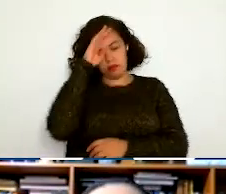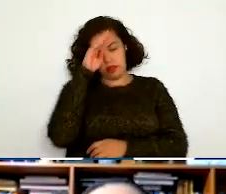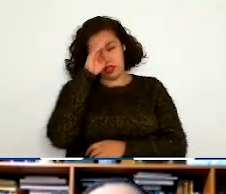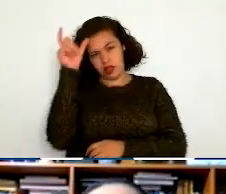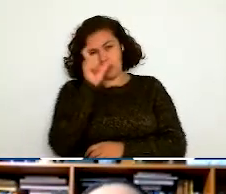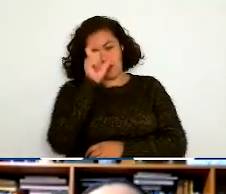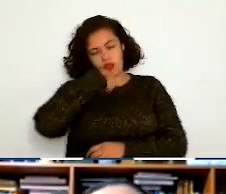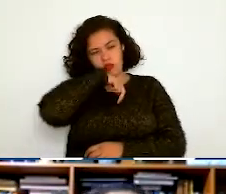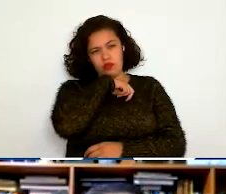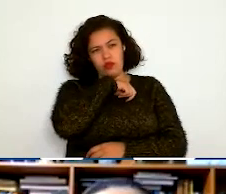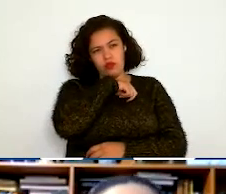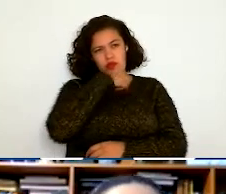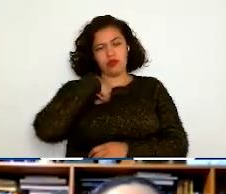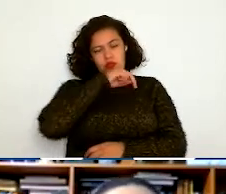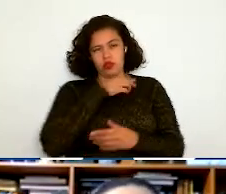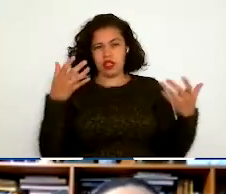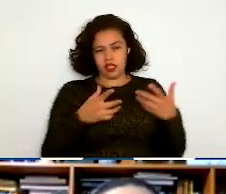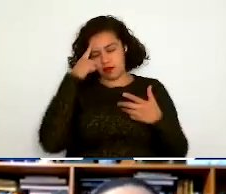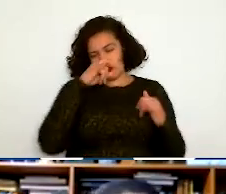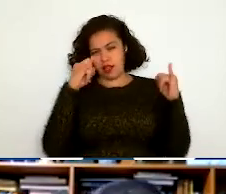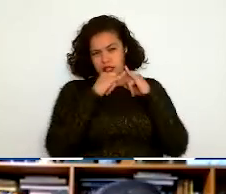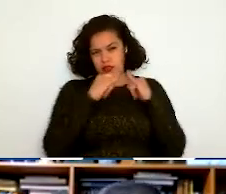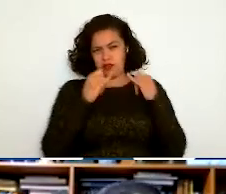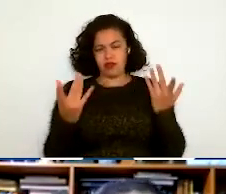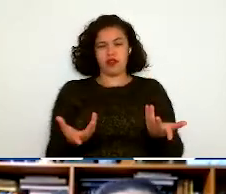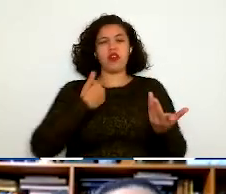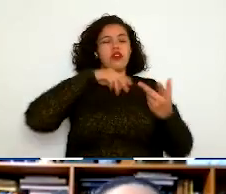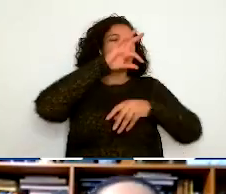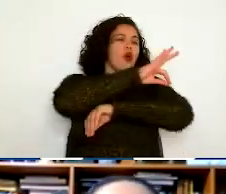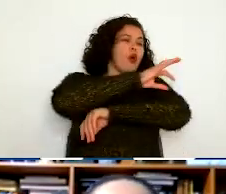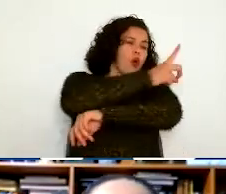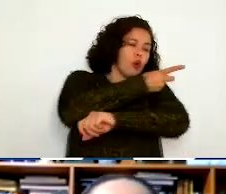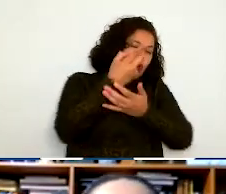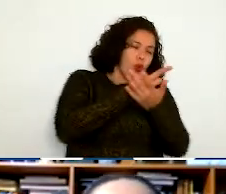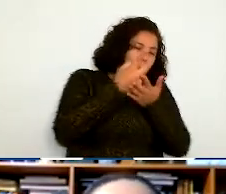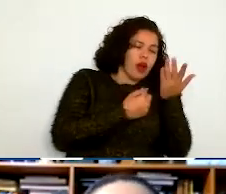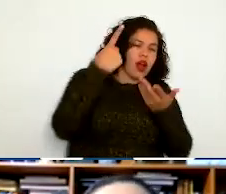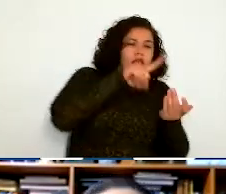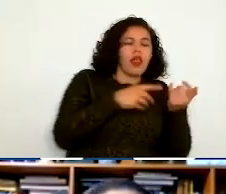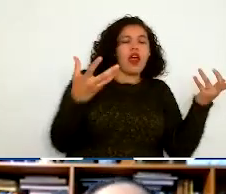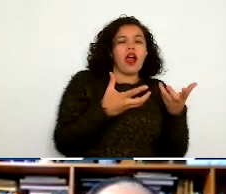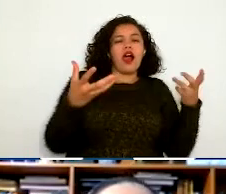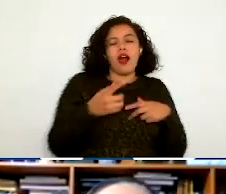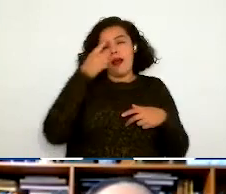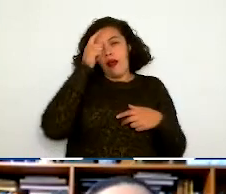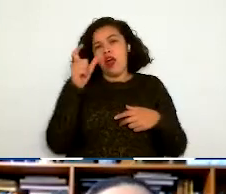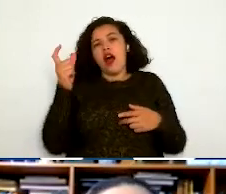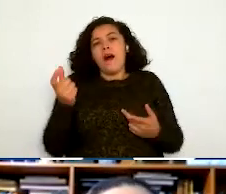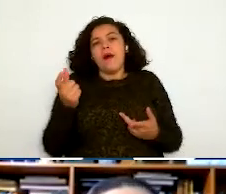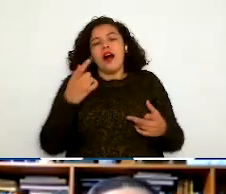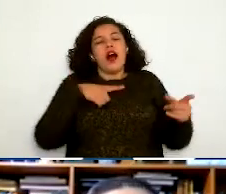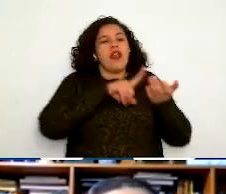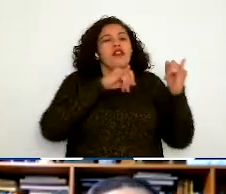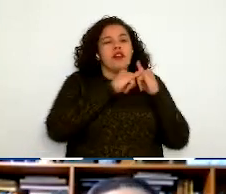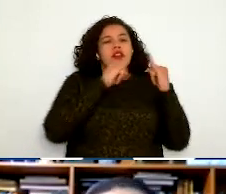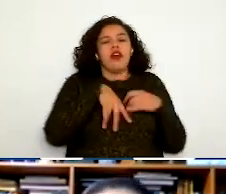cuando esto lo ejecutemos en las instituciones, diseñemos y ejecutemos en las instituciones donde pues cada uno de